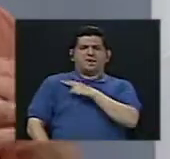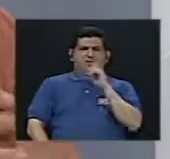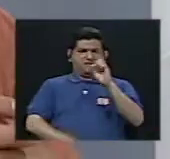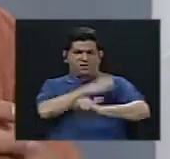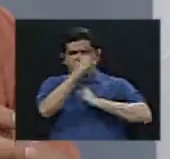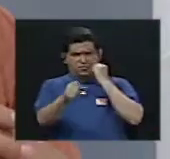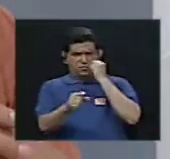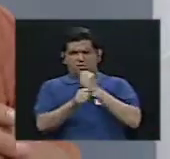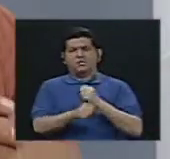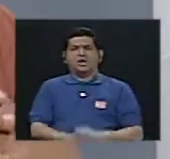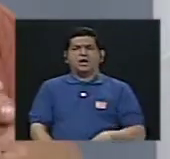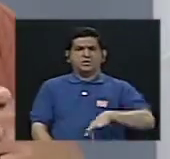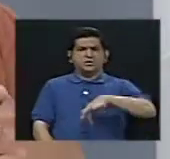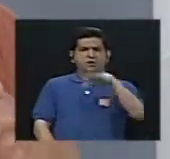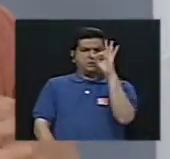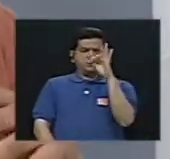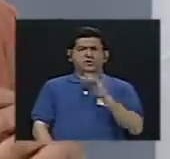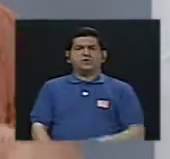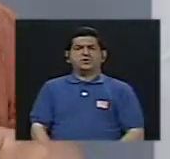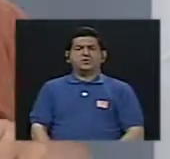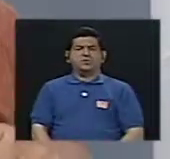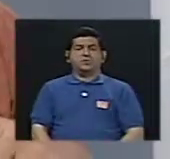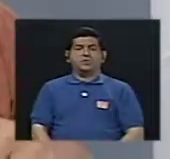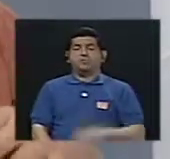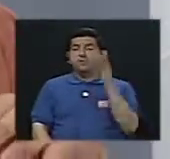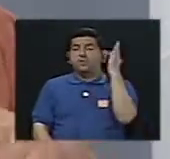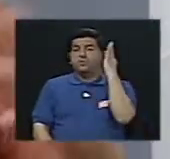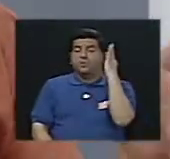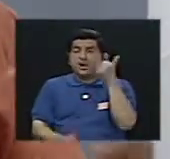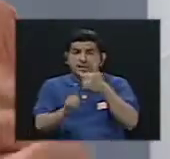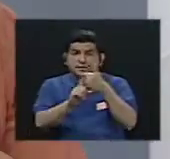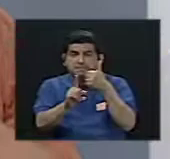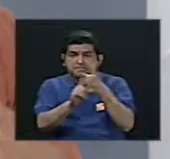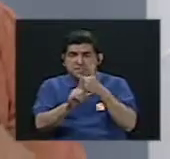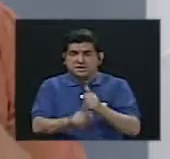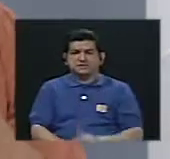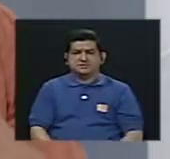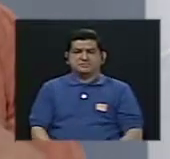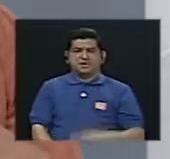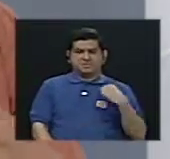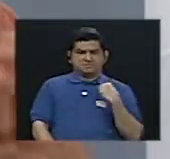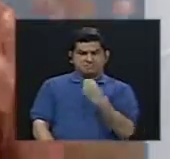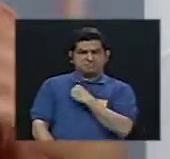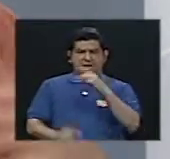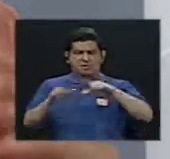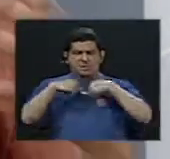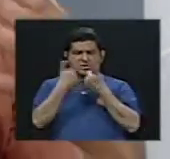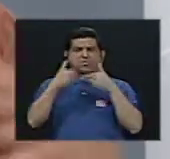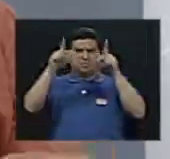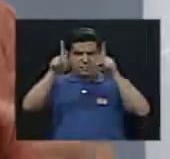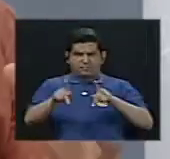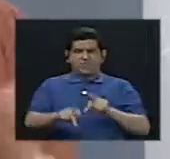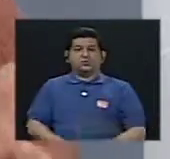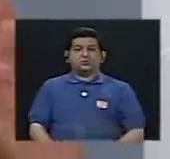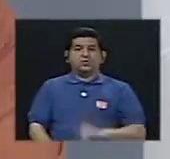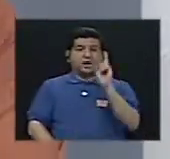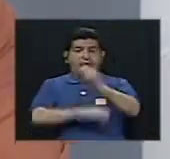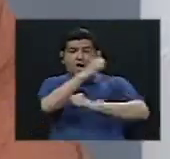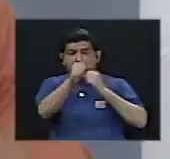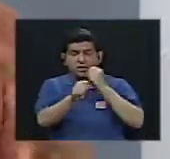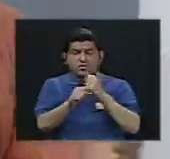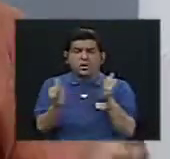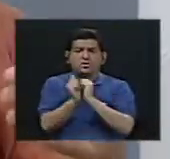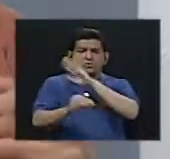que se escoge por elección de las mujeres miembros de la cofradía, él se encarga a lo largo de todo el año con todos